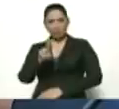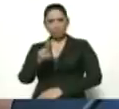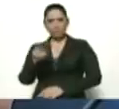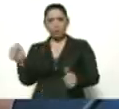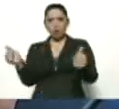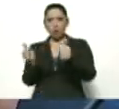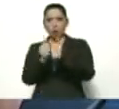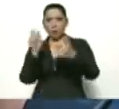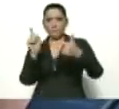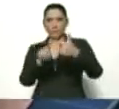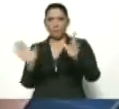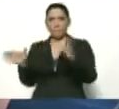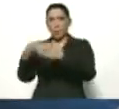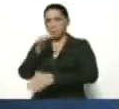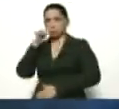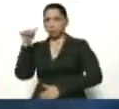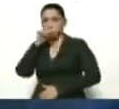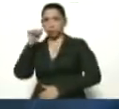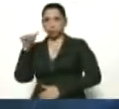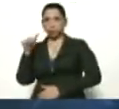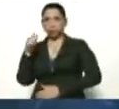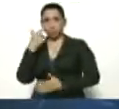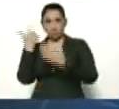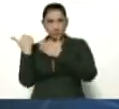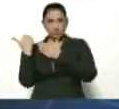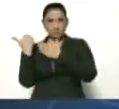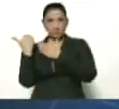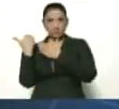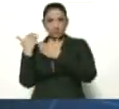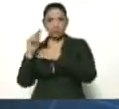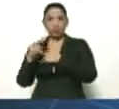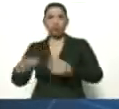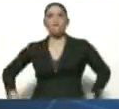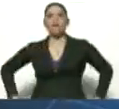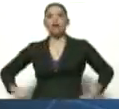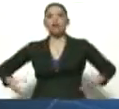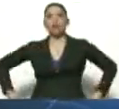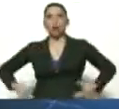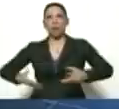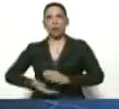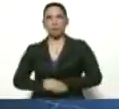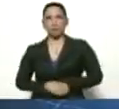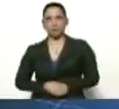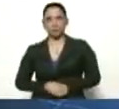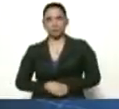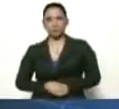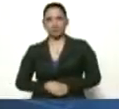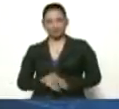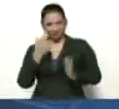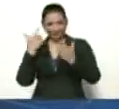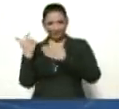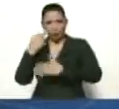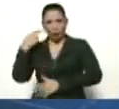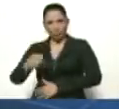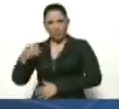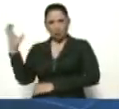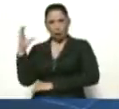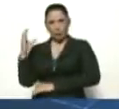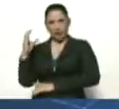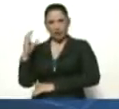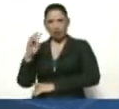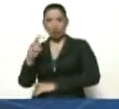con el narcotráfico aquí está elkin javier lópez torres